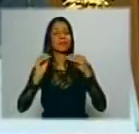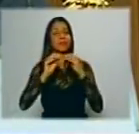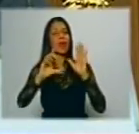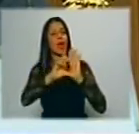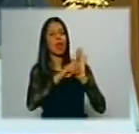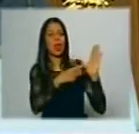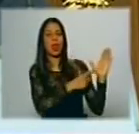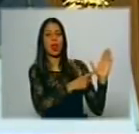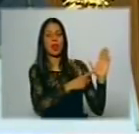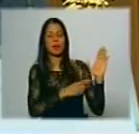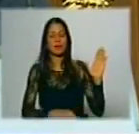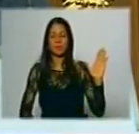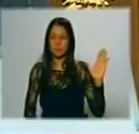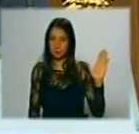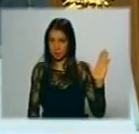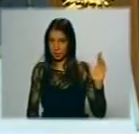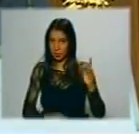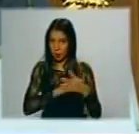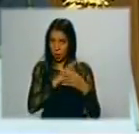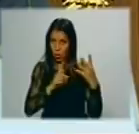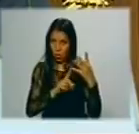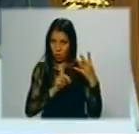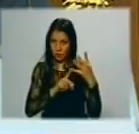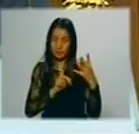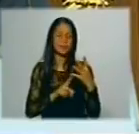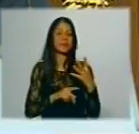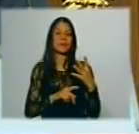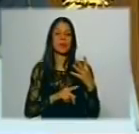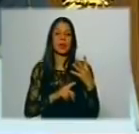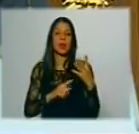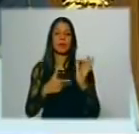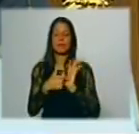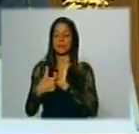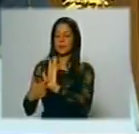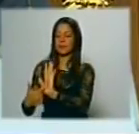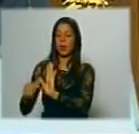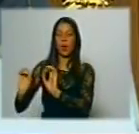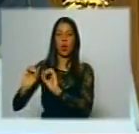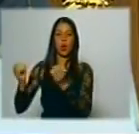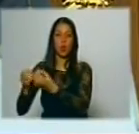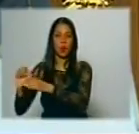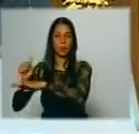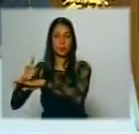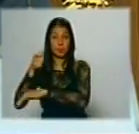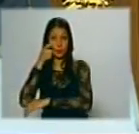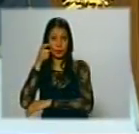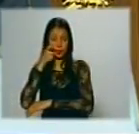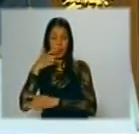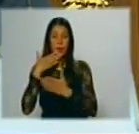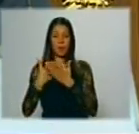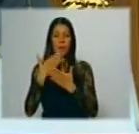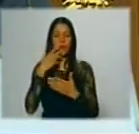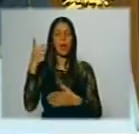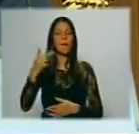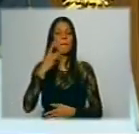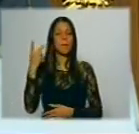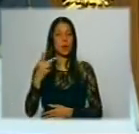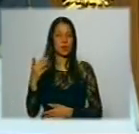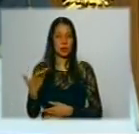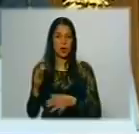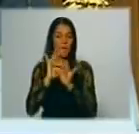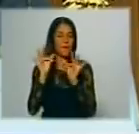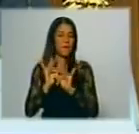ley constitucional. 4. Presentar a consideración del órgano rector las propuestas políticas y